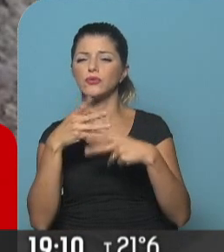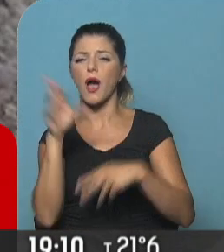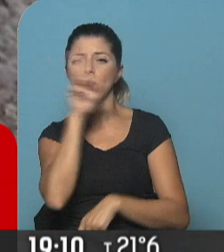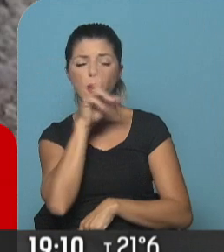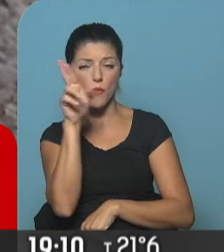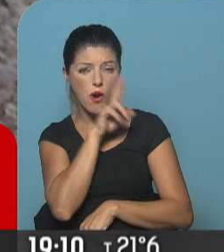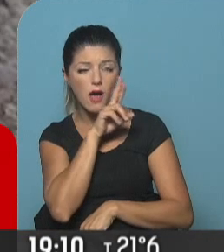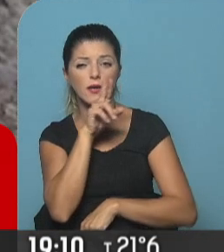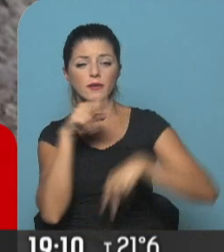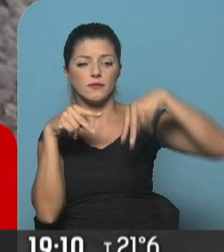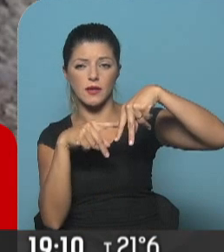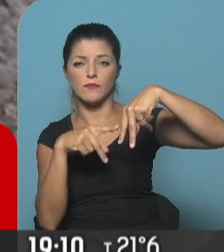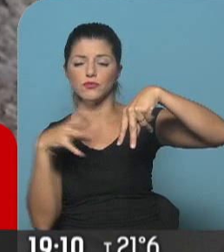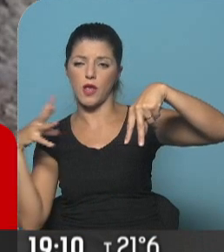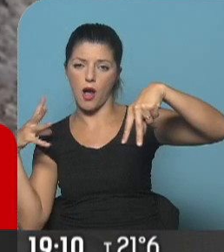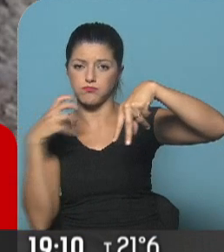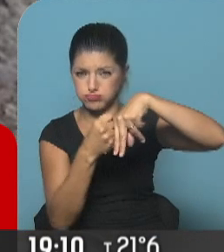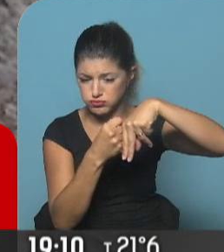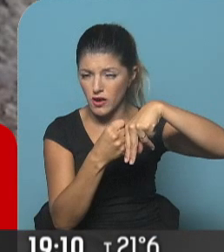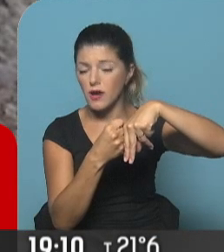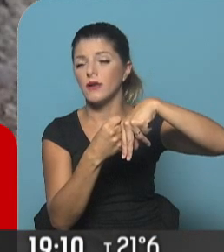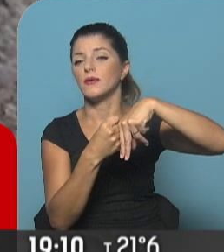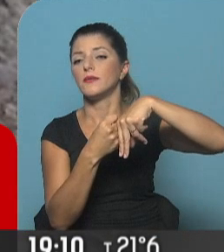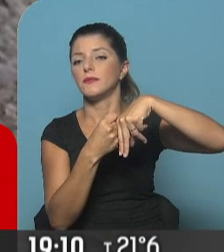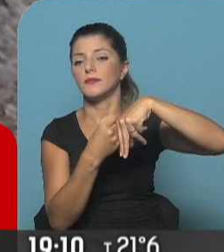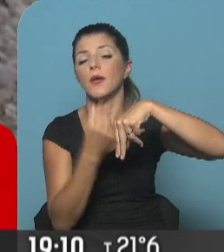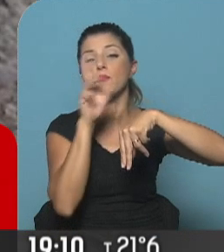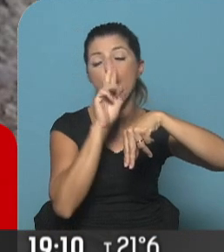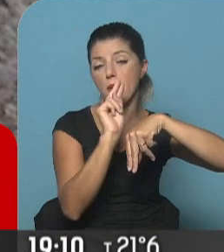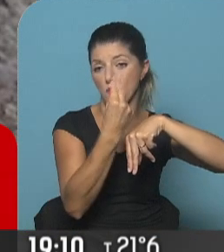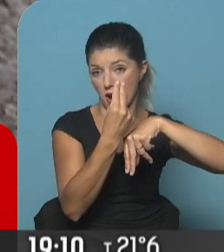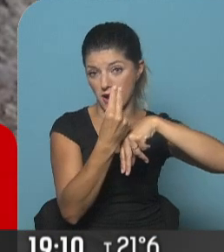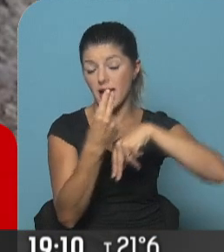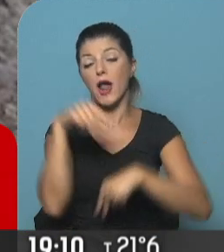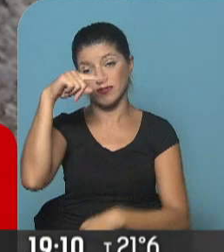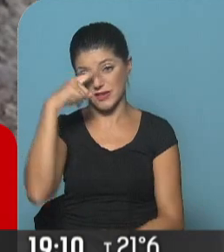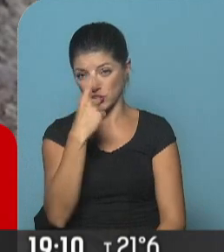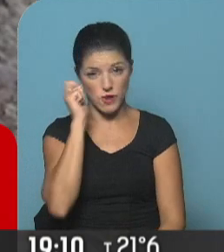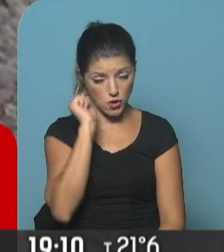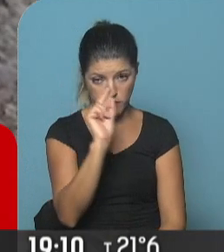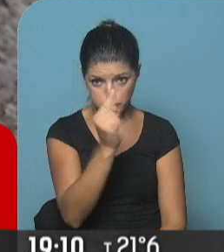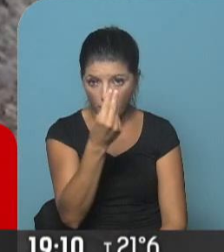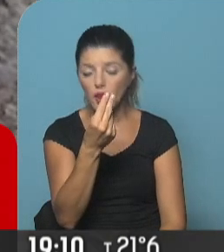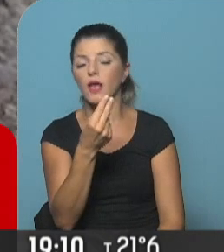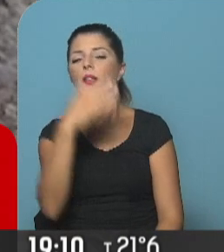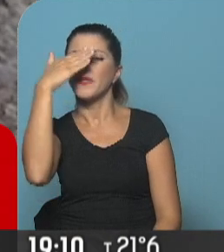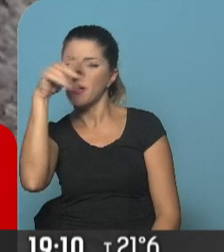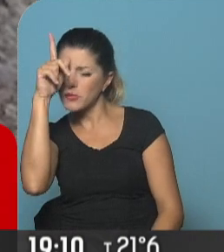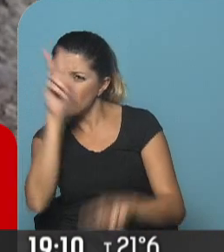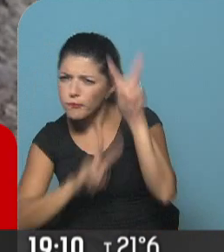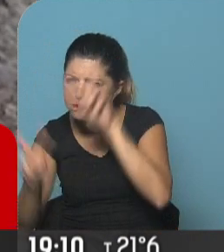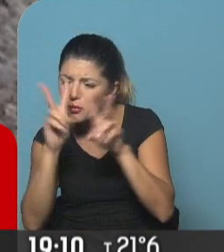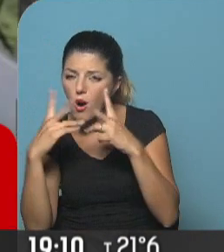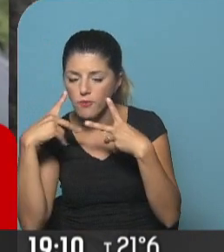atrás en Hudson a una pareja de adultos mayores y provoca la muerte de una mujer de 71 años, la policía logró localizar esta tarde